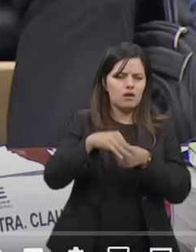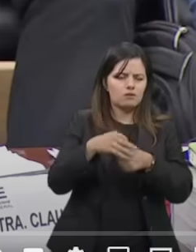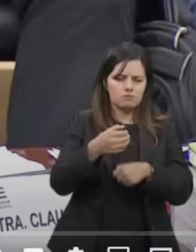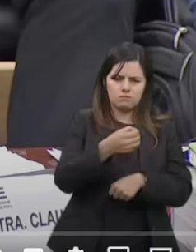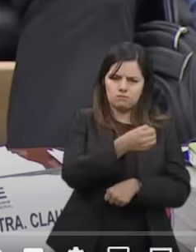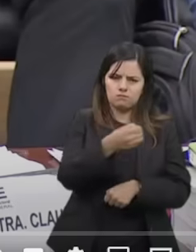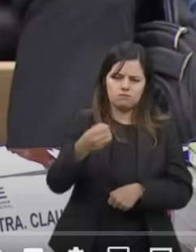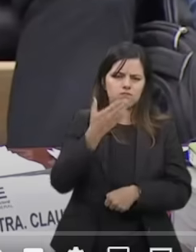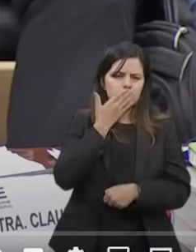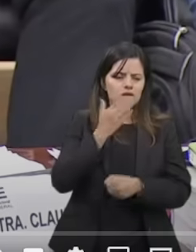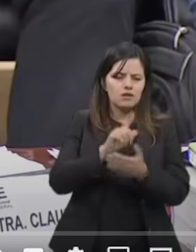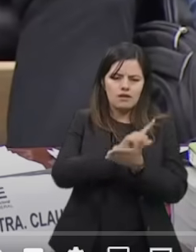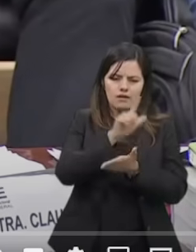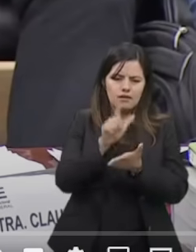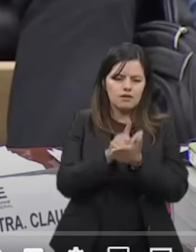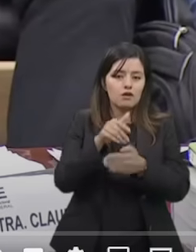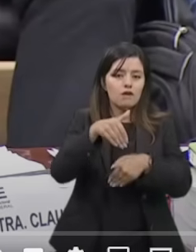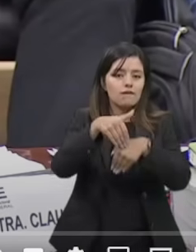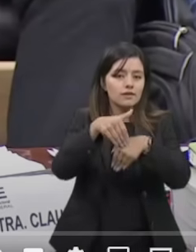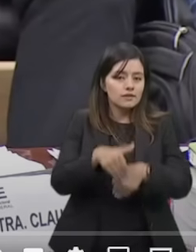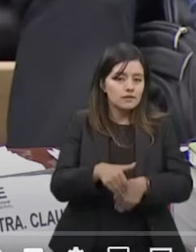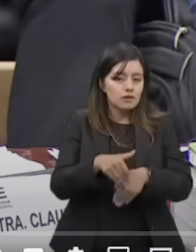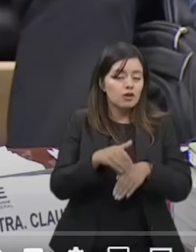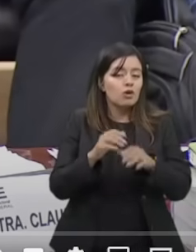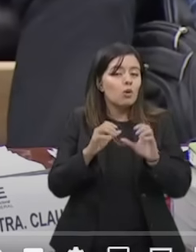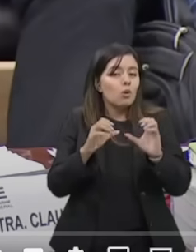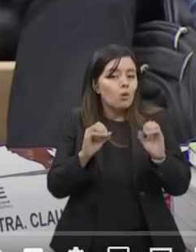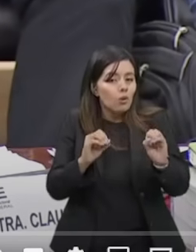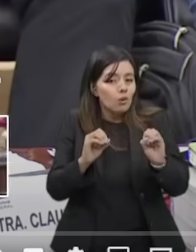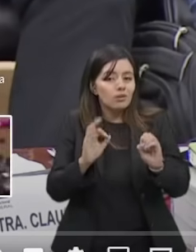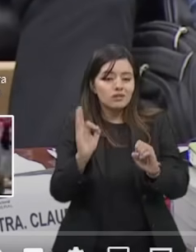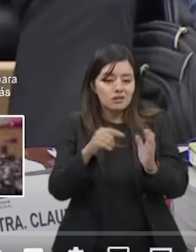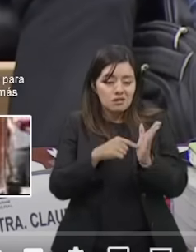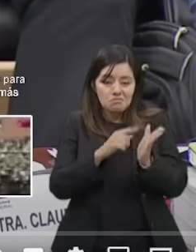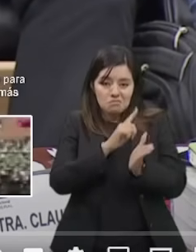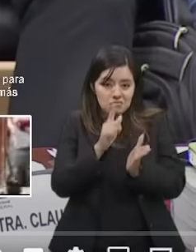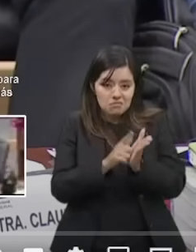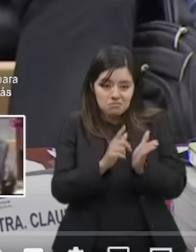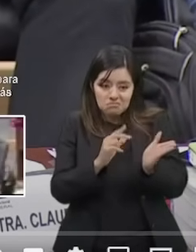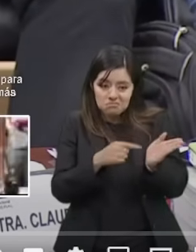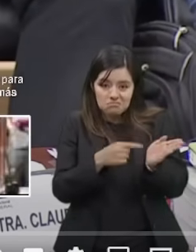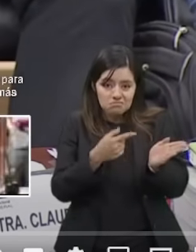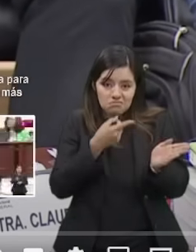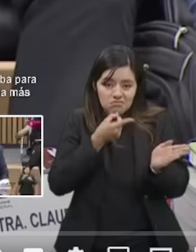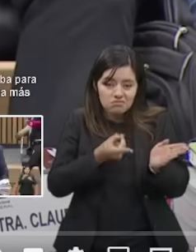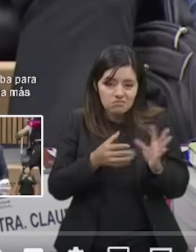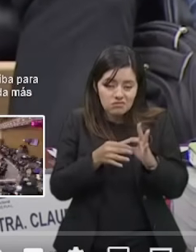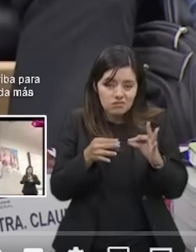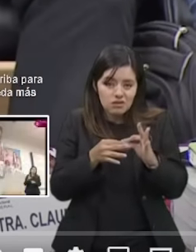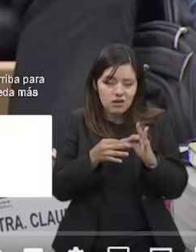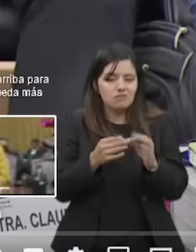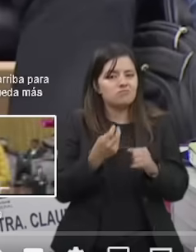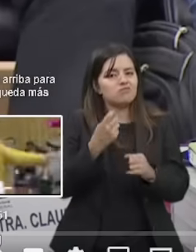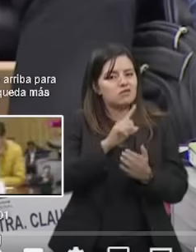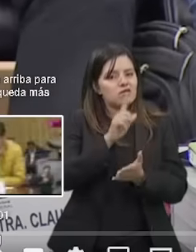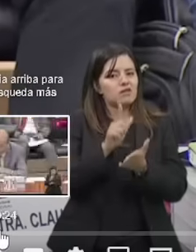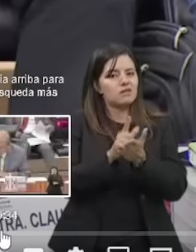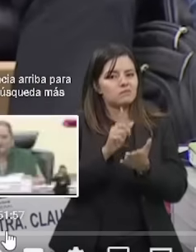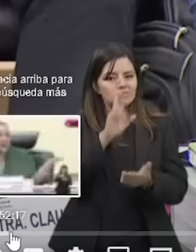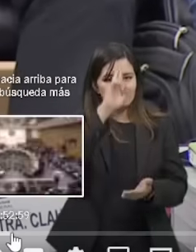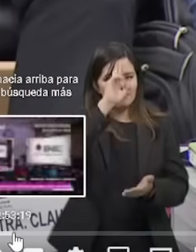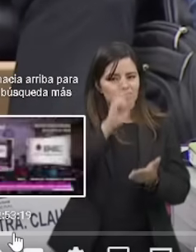esto, y creo que sí, sí entró en acción la consejera presidenta, que es mesurada,